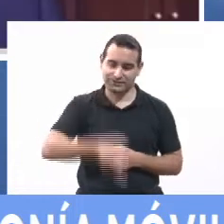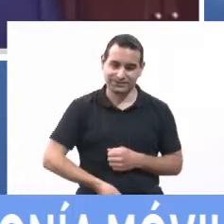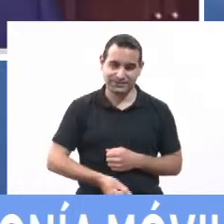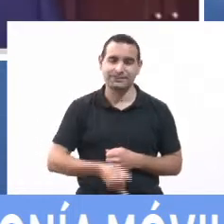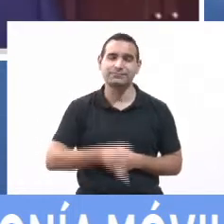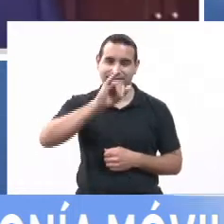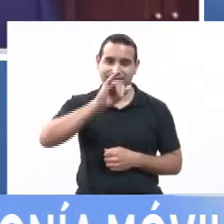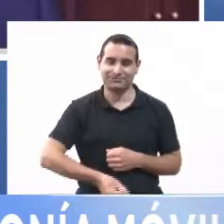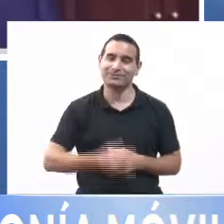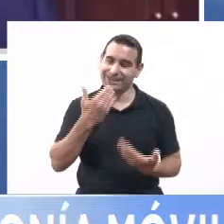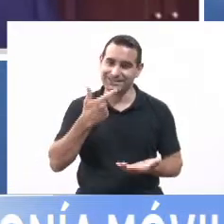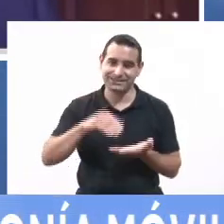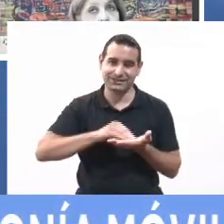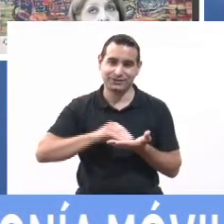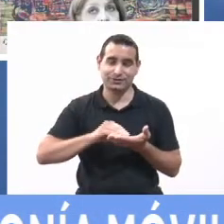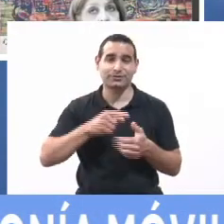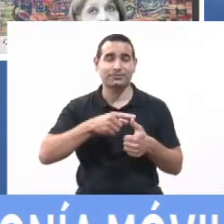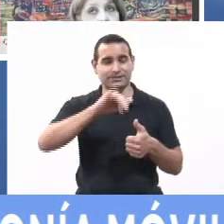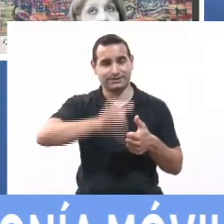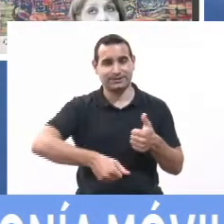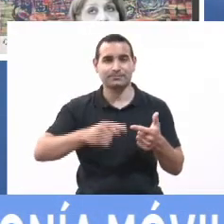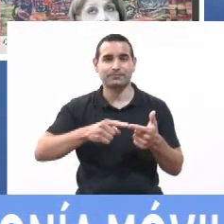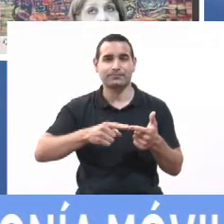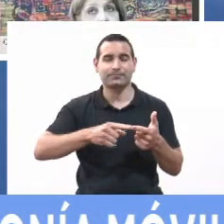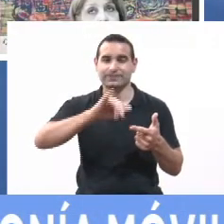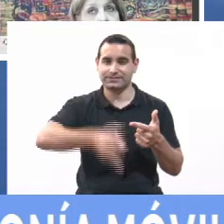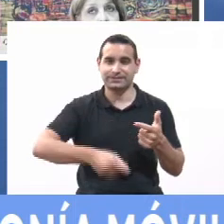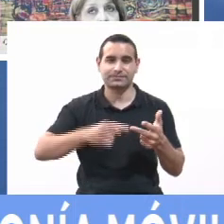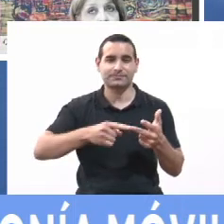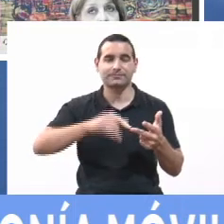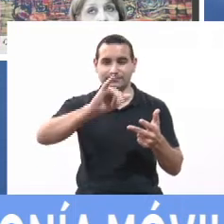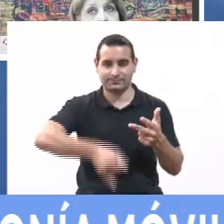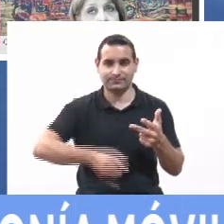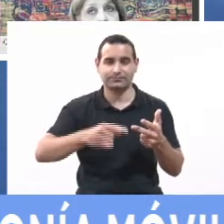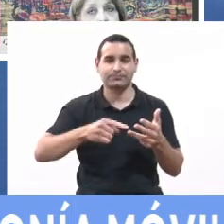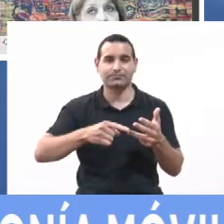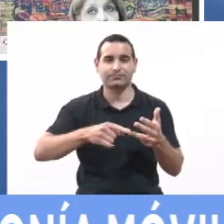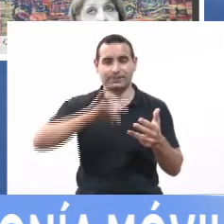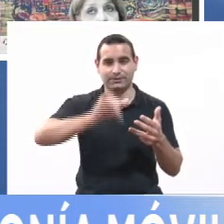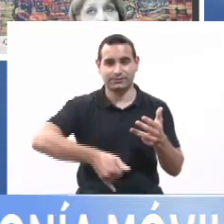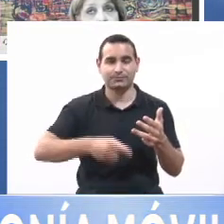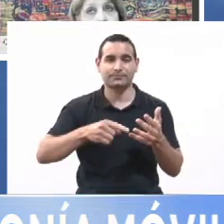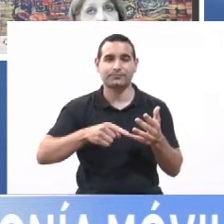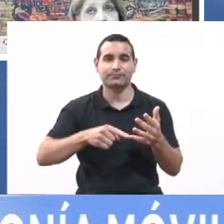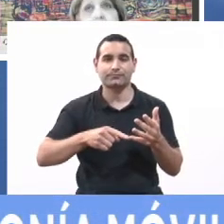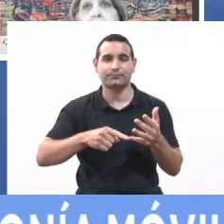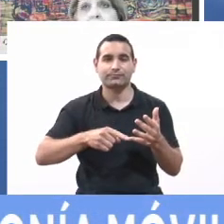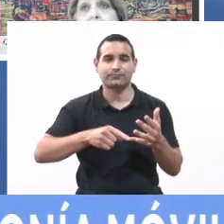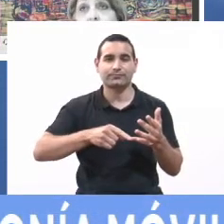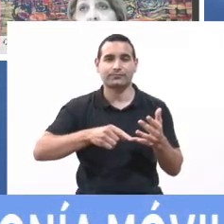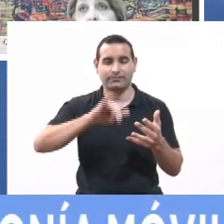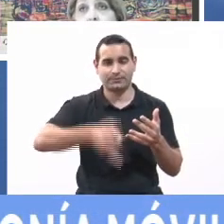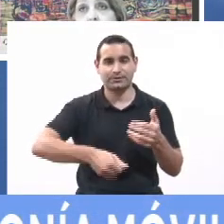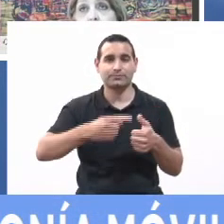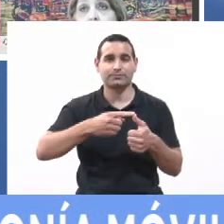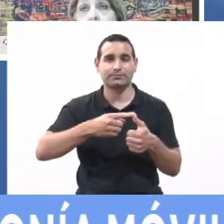Afirmativo, afirmativo. Gracias, senador. Sanun, afirmativo. Zapá, afirmativo. Schiavoni, afirmativo. Snopek, afirmativo. Soleri